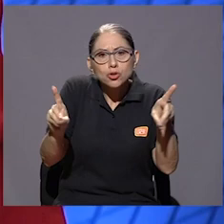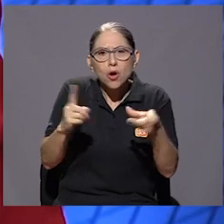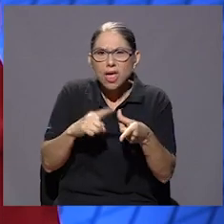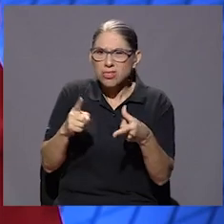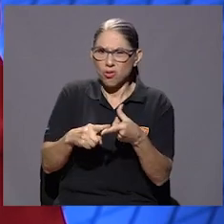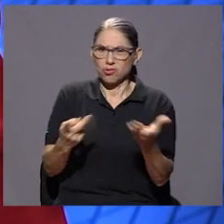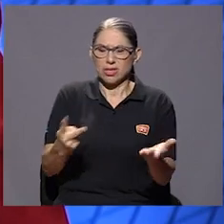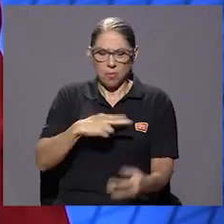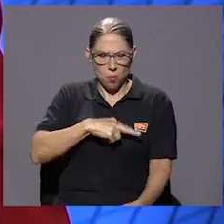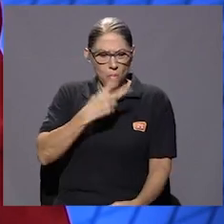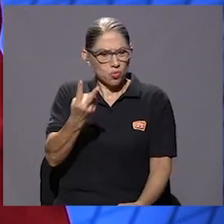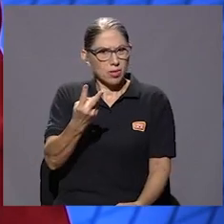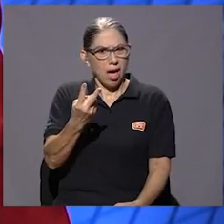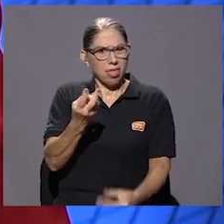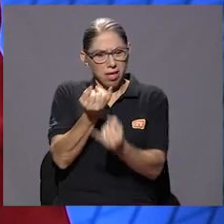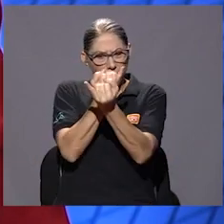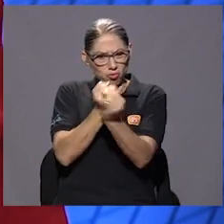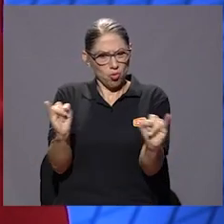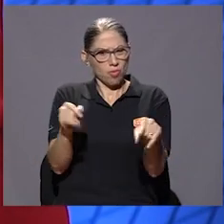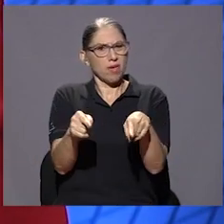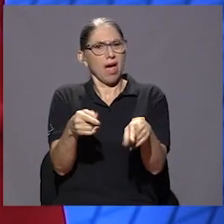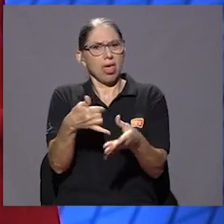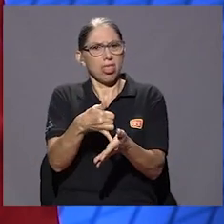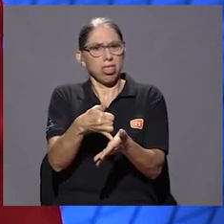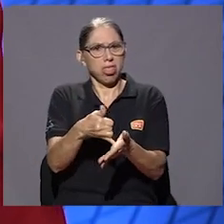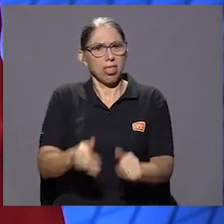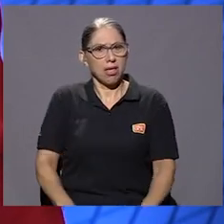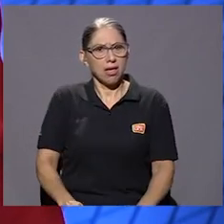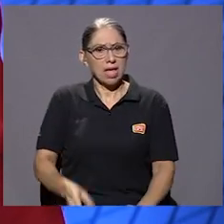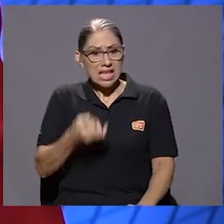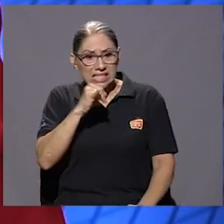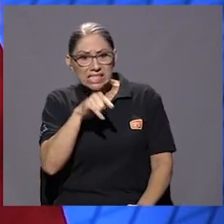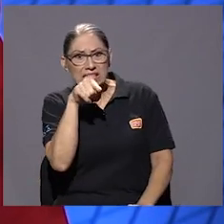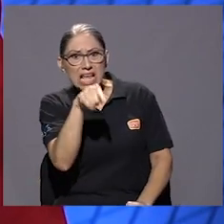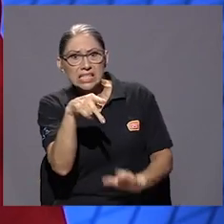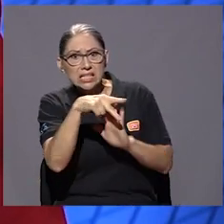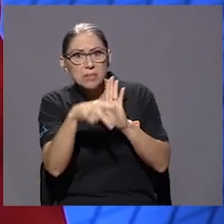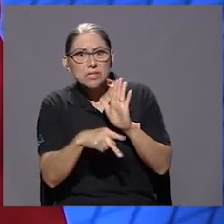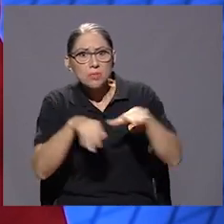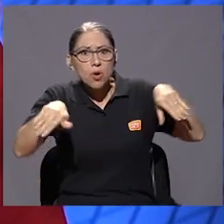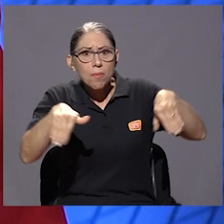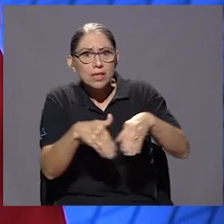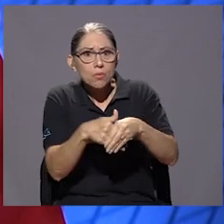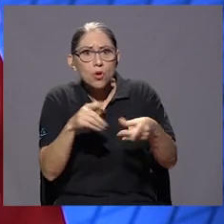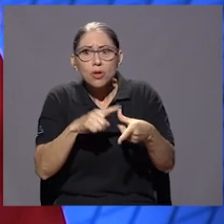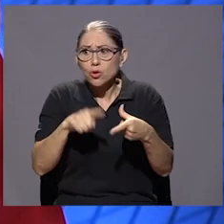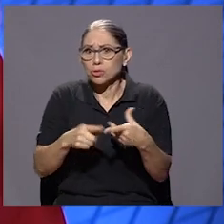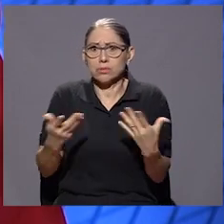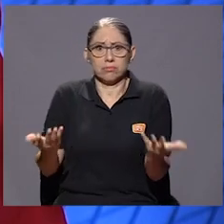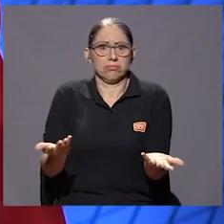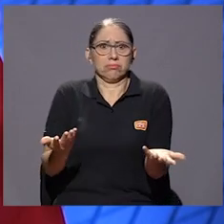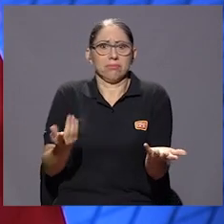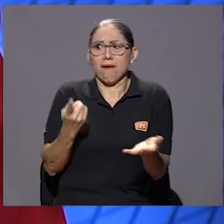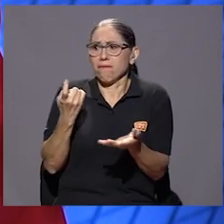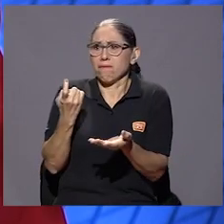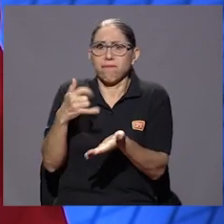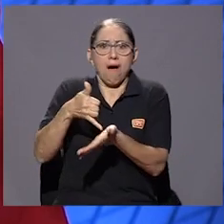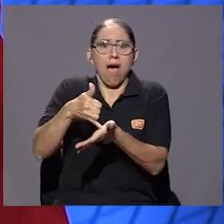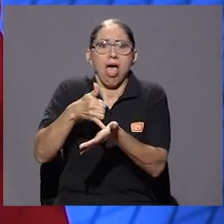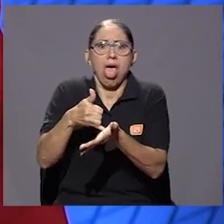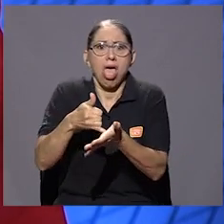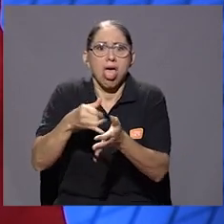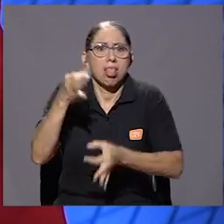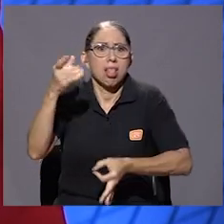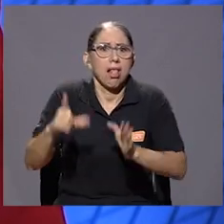la autonomía de la voluntad, porque si ese es el principio del matrimonio, ¿qué vacío jurídico teníamos? ¿En qué sentido? ¿En qué sentido?